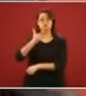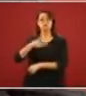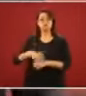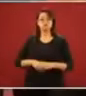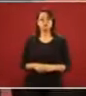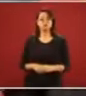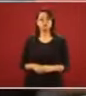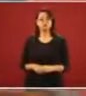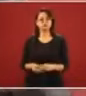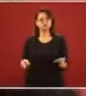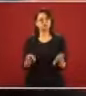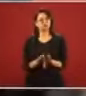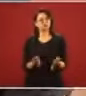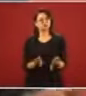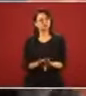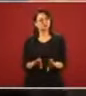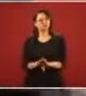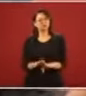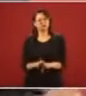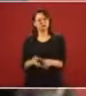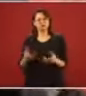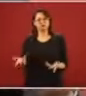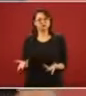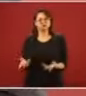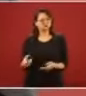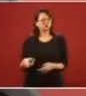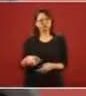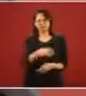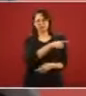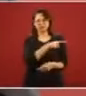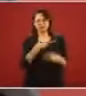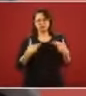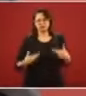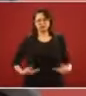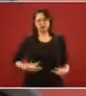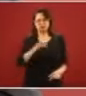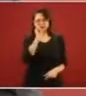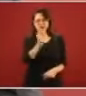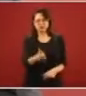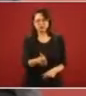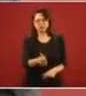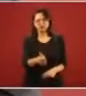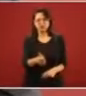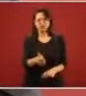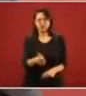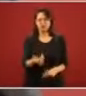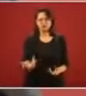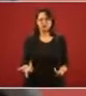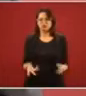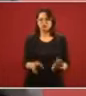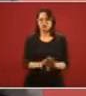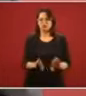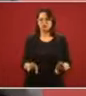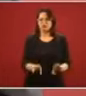Entonces, ¿cómo vamos así a tener autoridad moral?